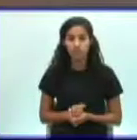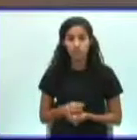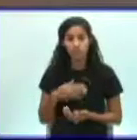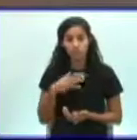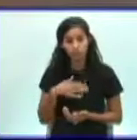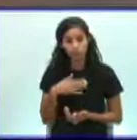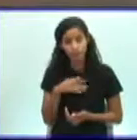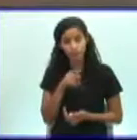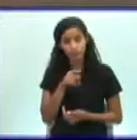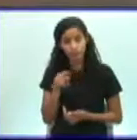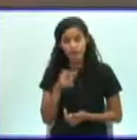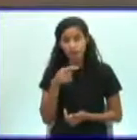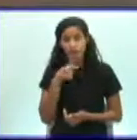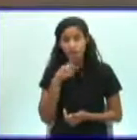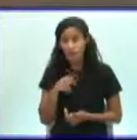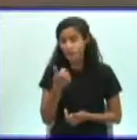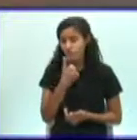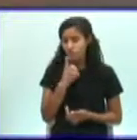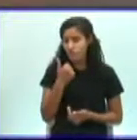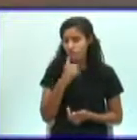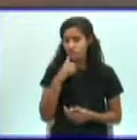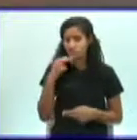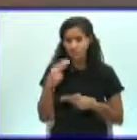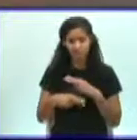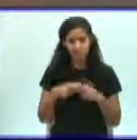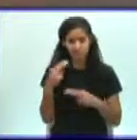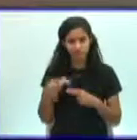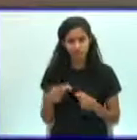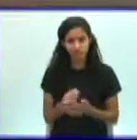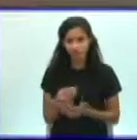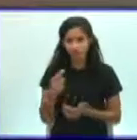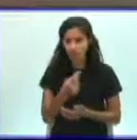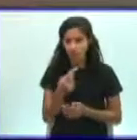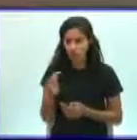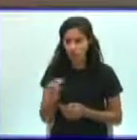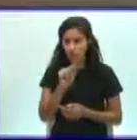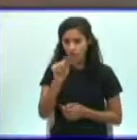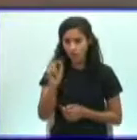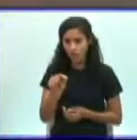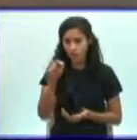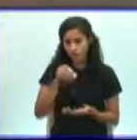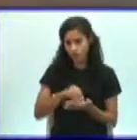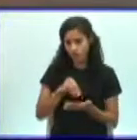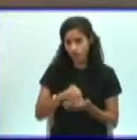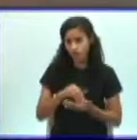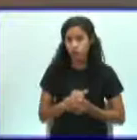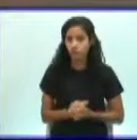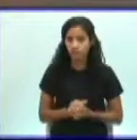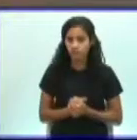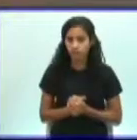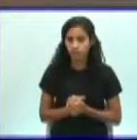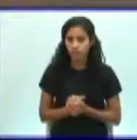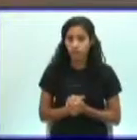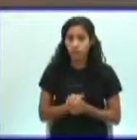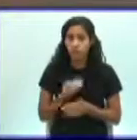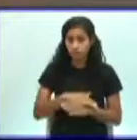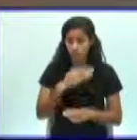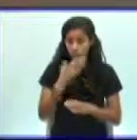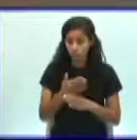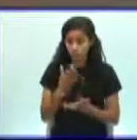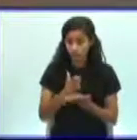Espero que les resulte fácil realizar las actividades orientadas. Para el